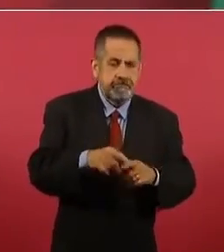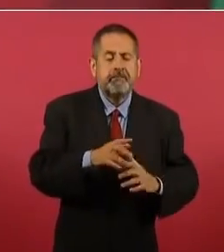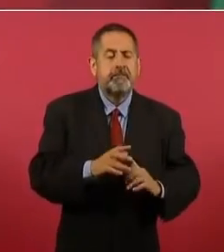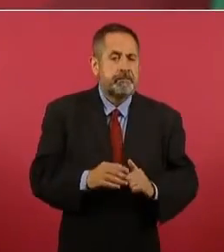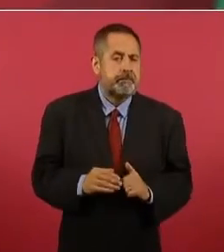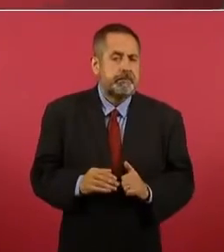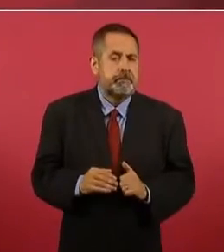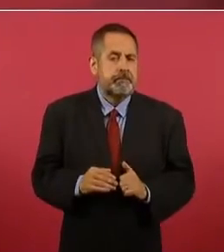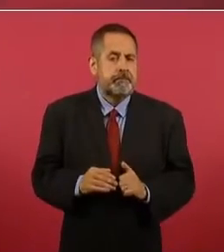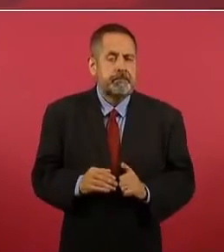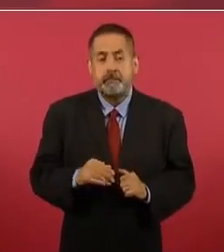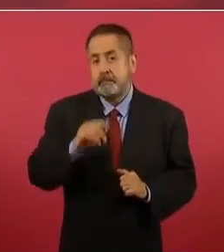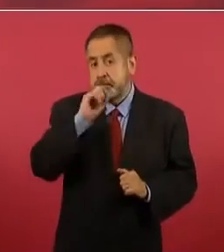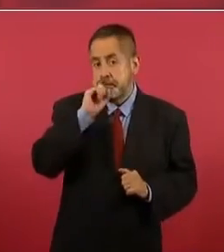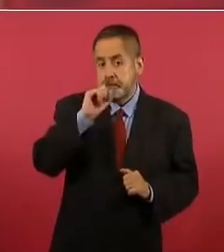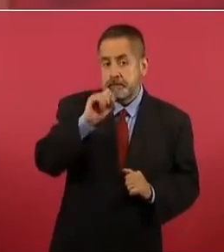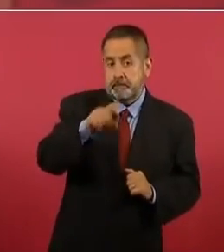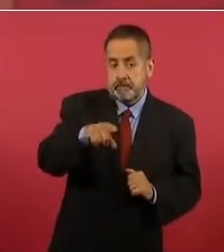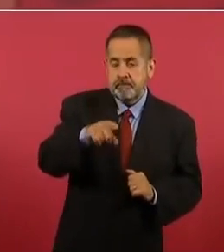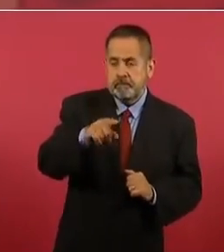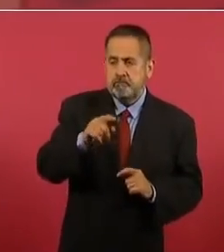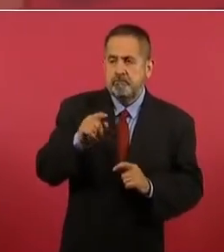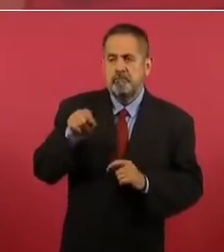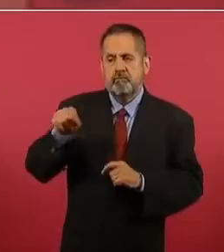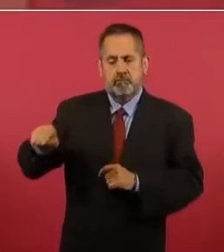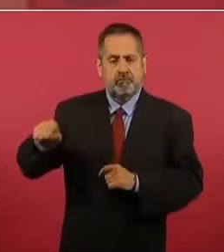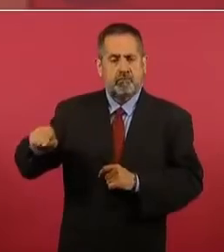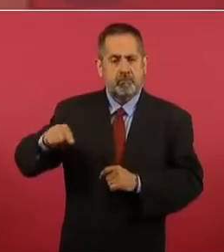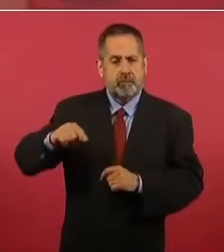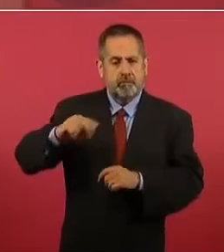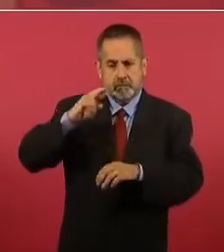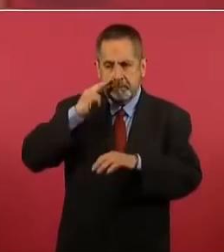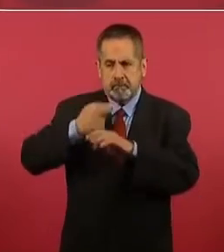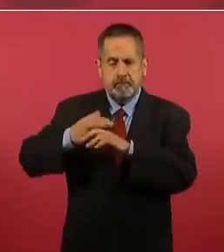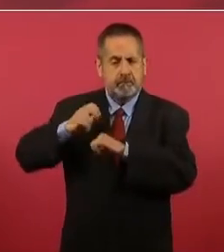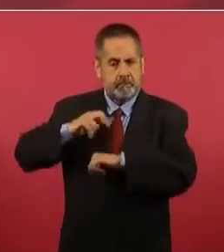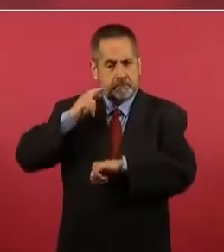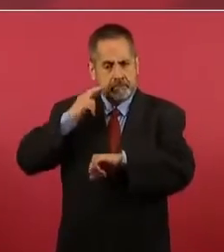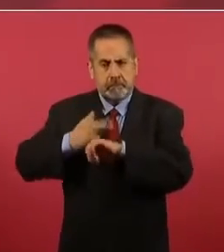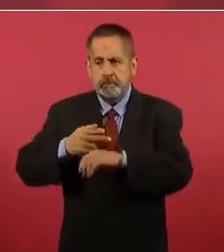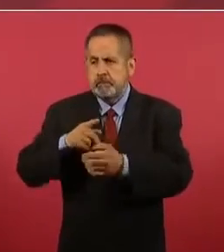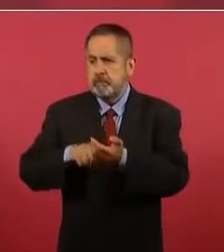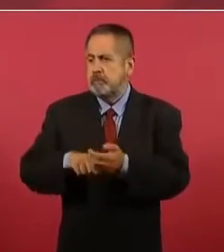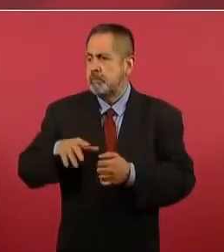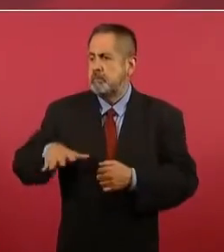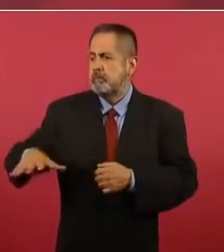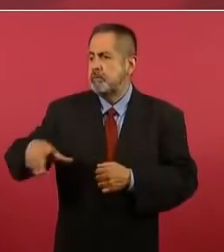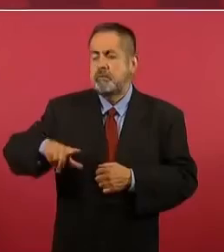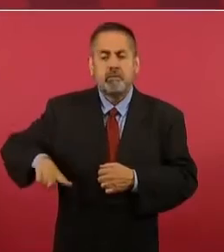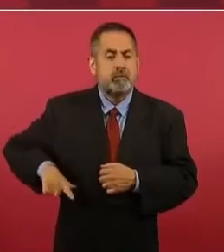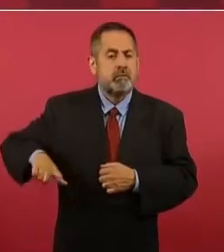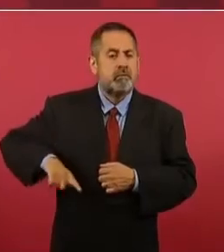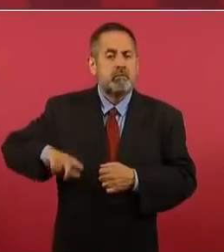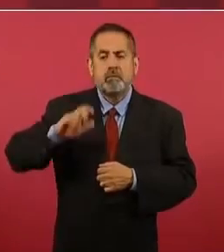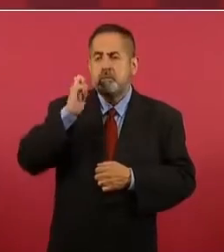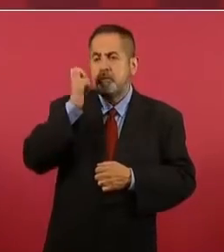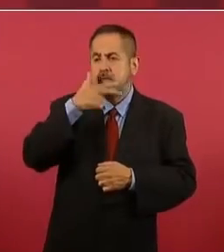También está haciendo lo que le corresponde el gobierno de